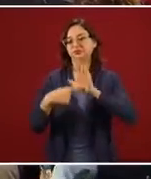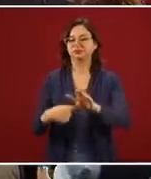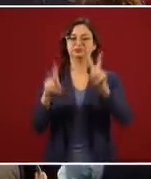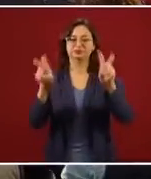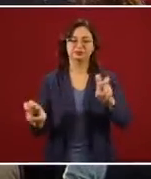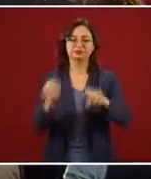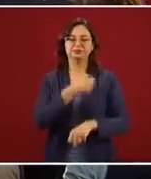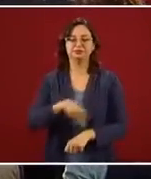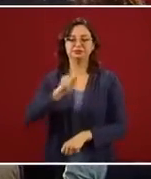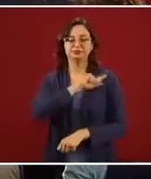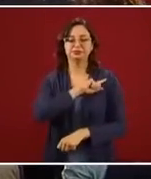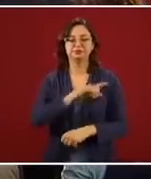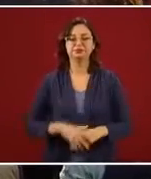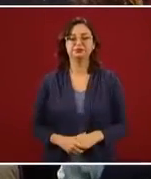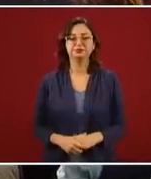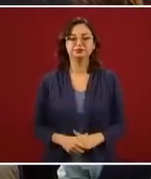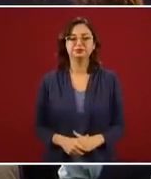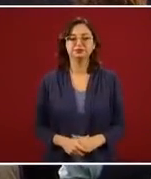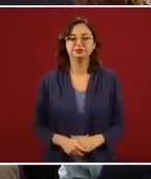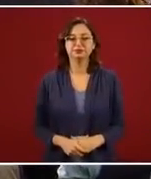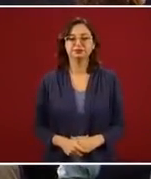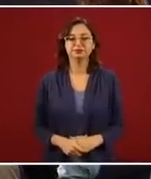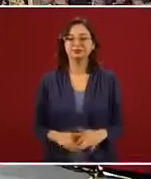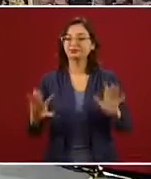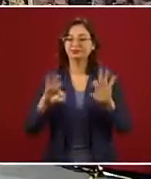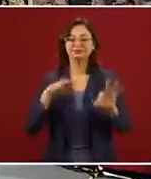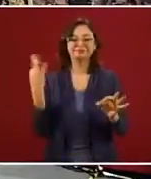del tema de salud. Bueno, ya, ahí quedó.